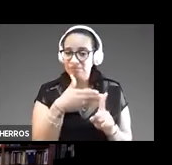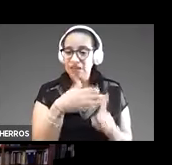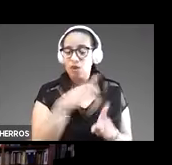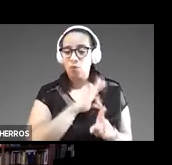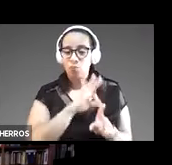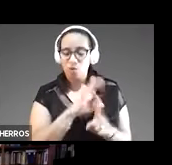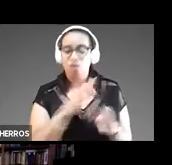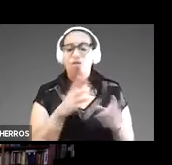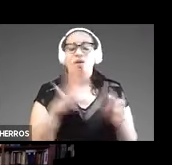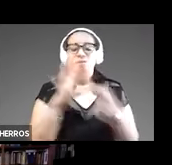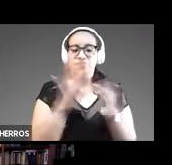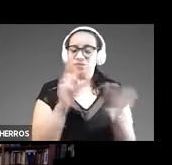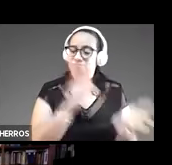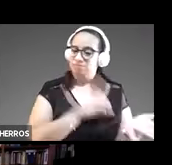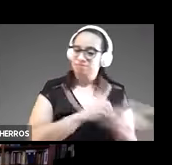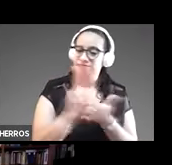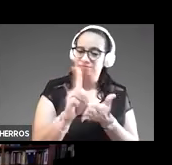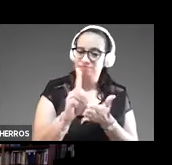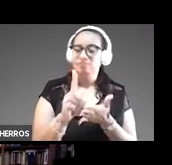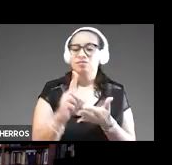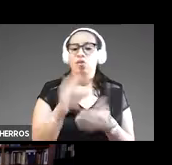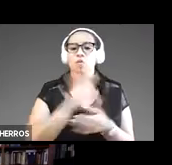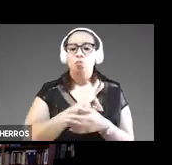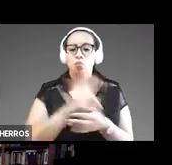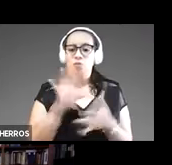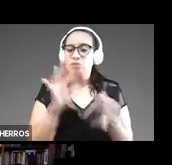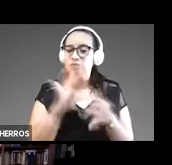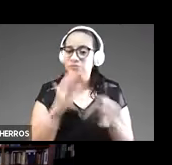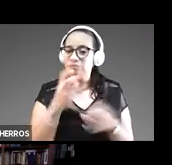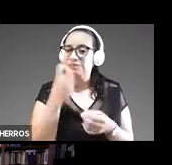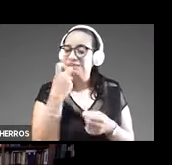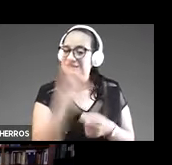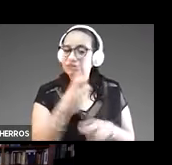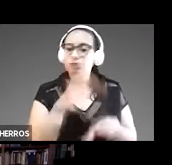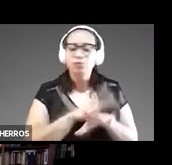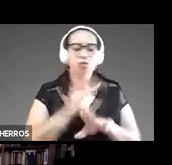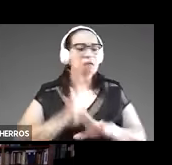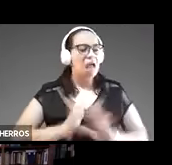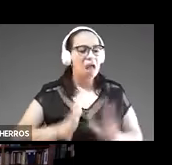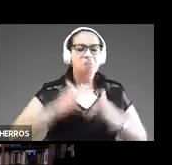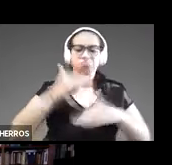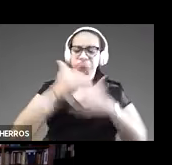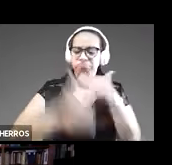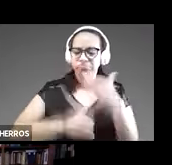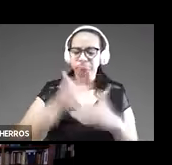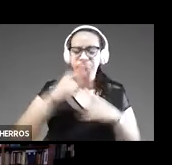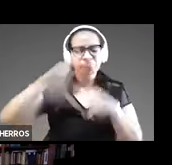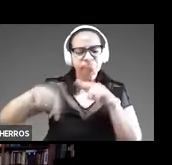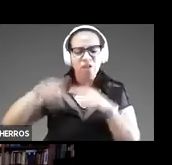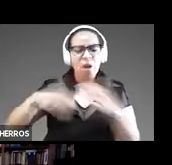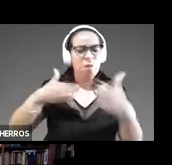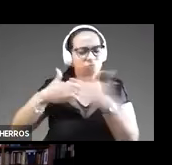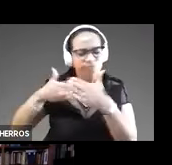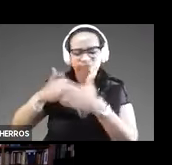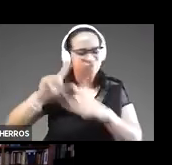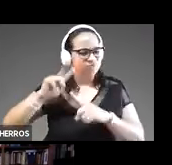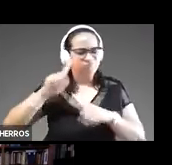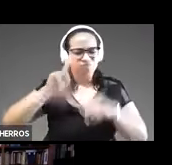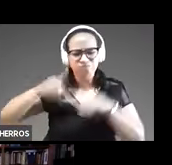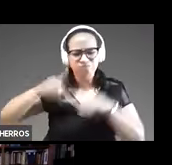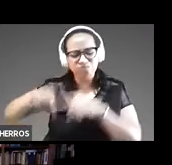derechos y podemos hablar de DESCA, porque ya pudimos pasar toda esta barrera de cafés, porque antes eran temas